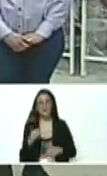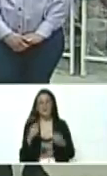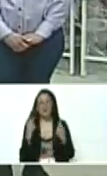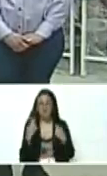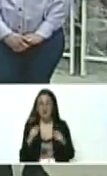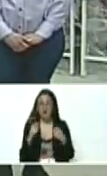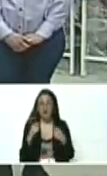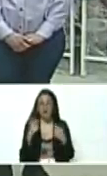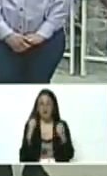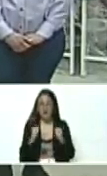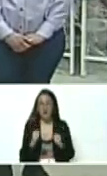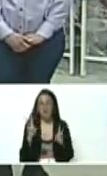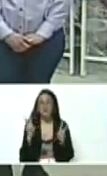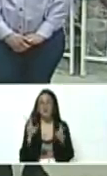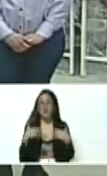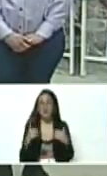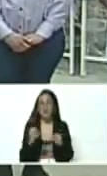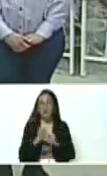al tema salud.